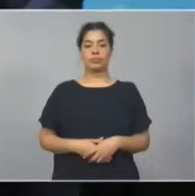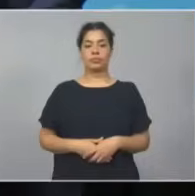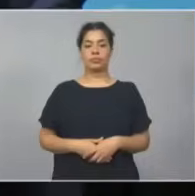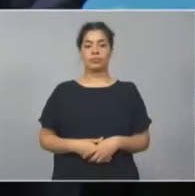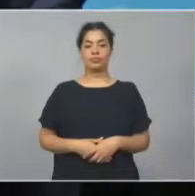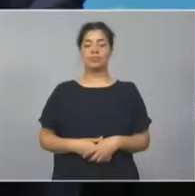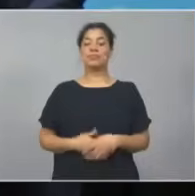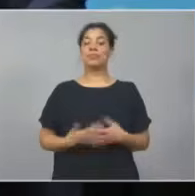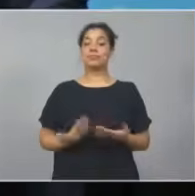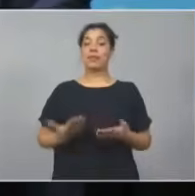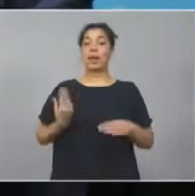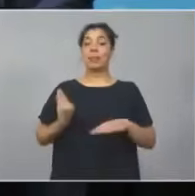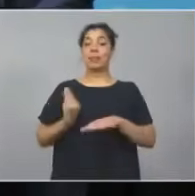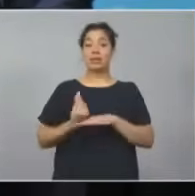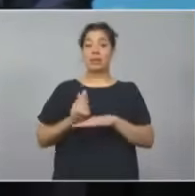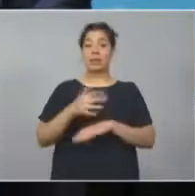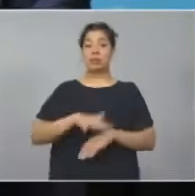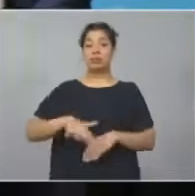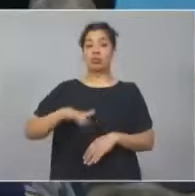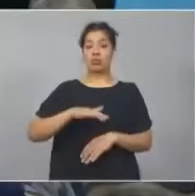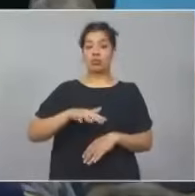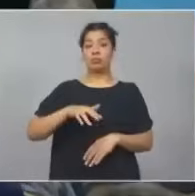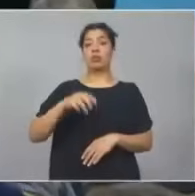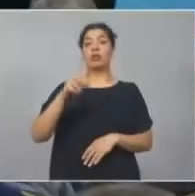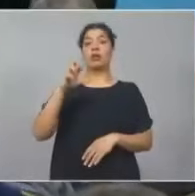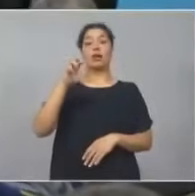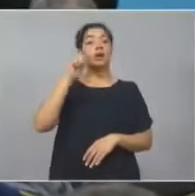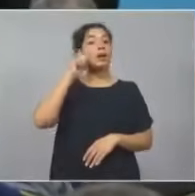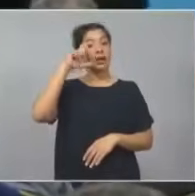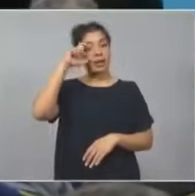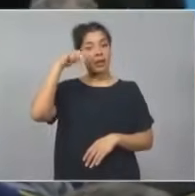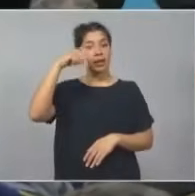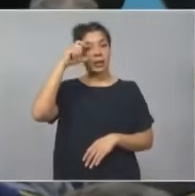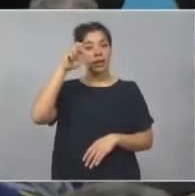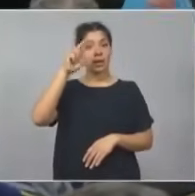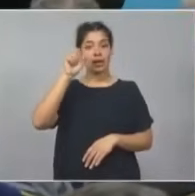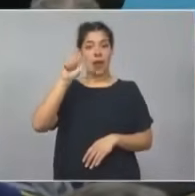Por el municipio de General Paz, Juan Manuel Álvarez.